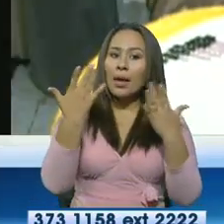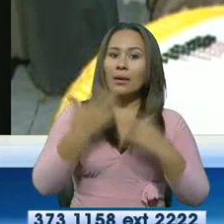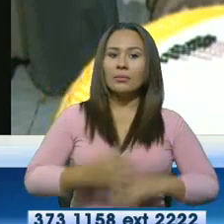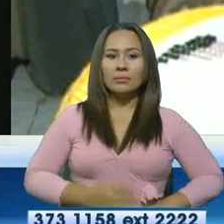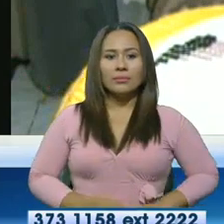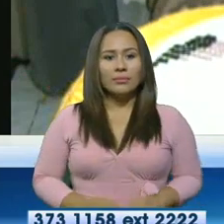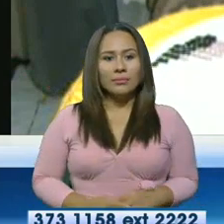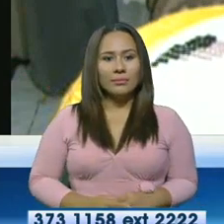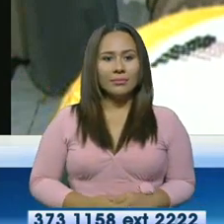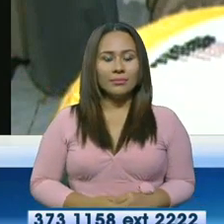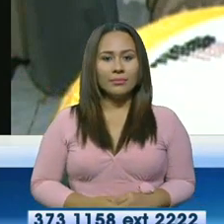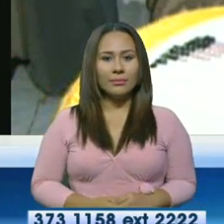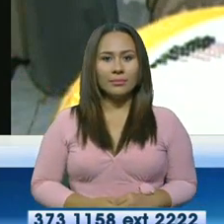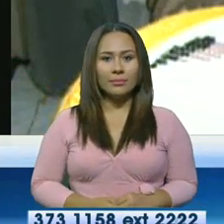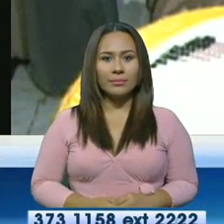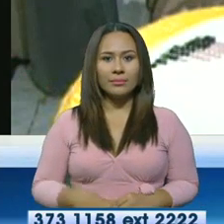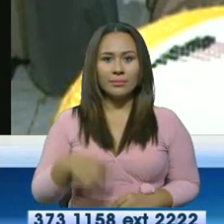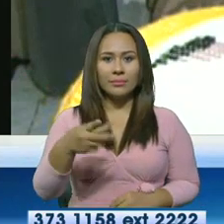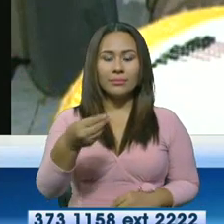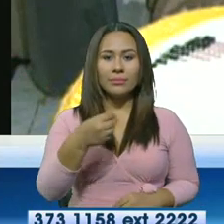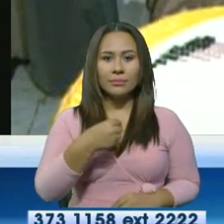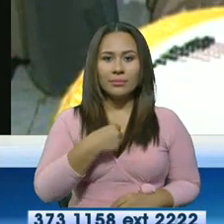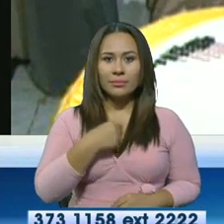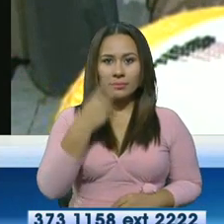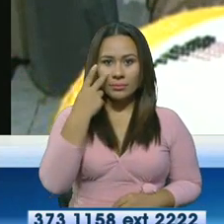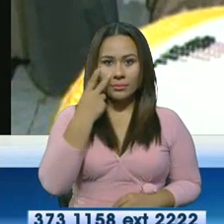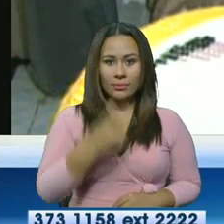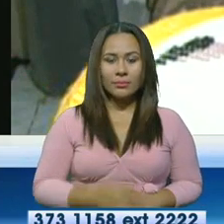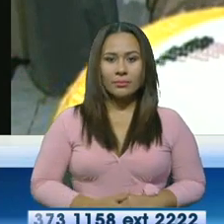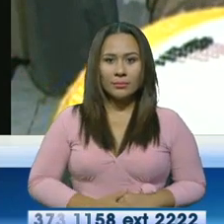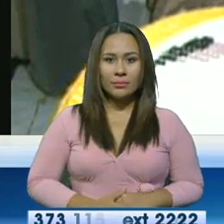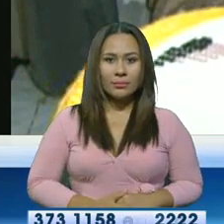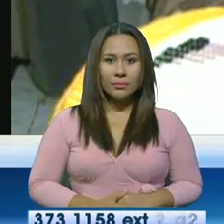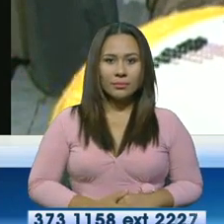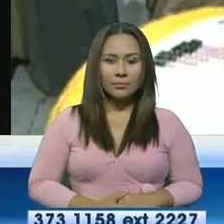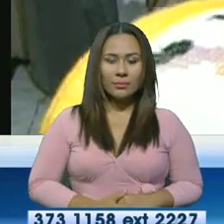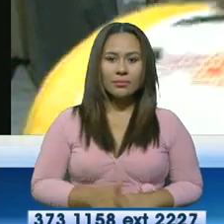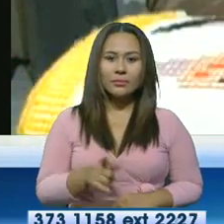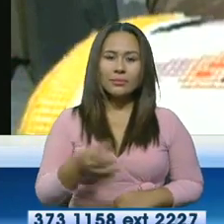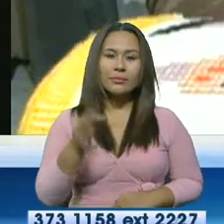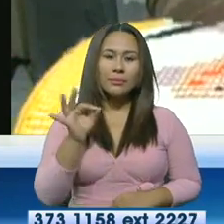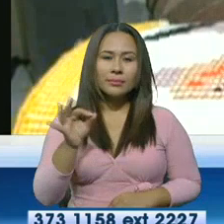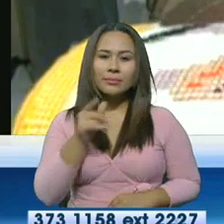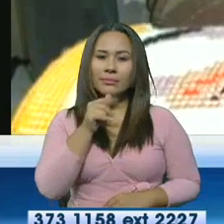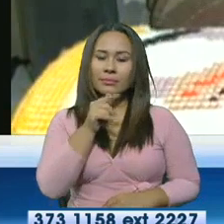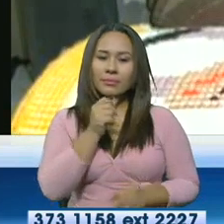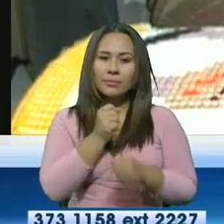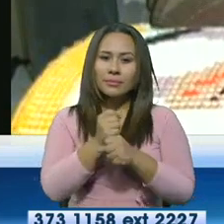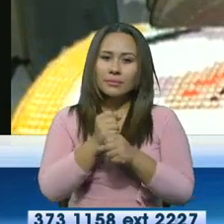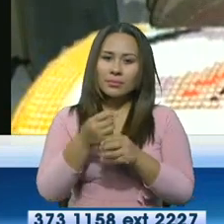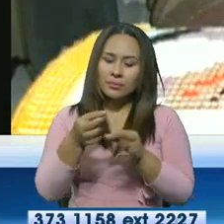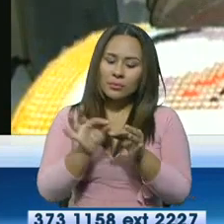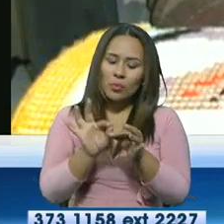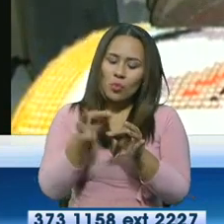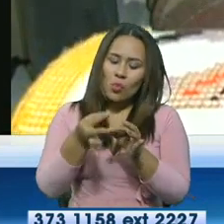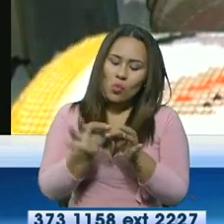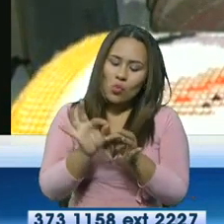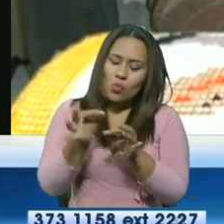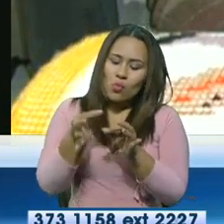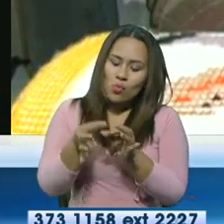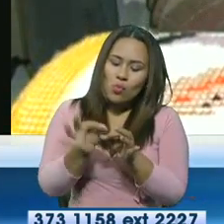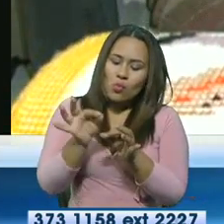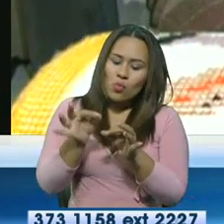En cambio, las importadas son de fábrica. La de a mano es, por ejemplo, en esta, mira, es nudo por nudo